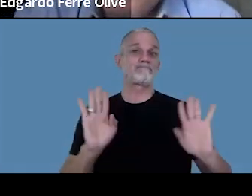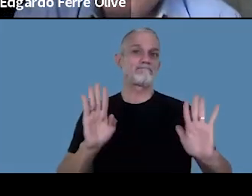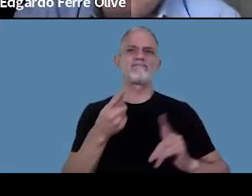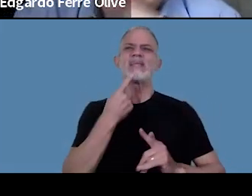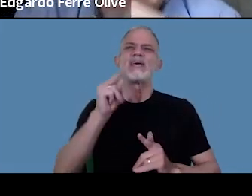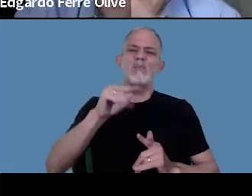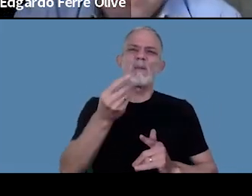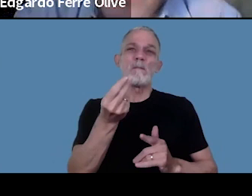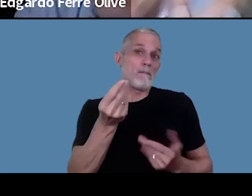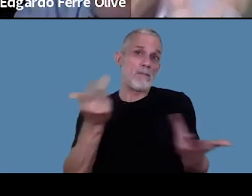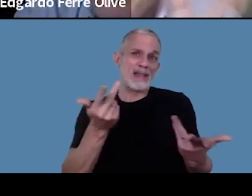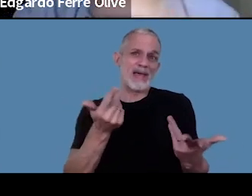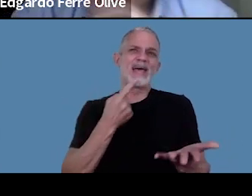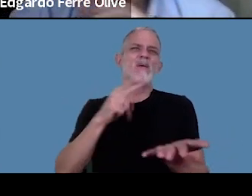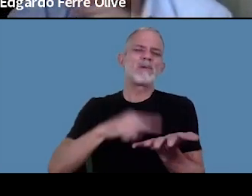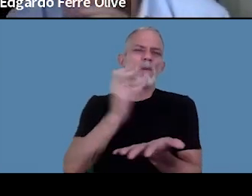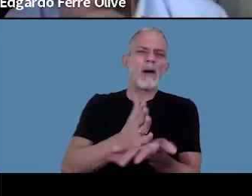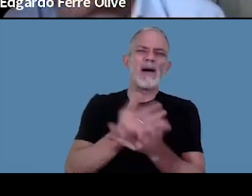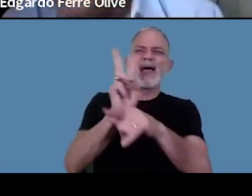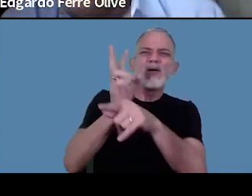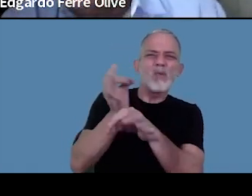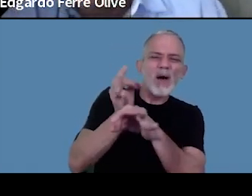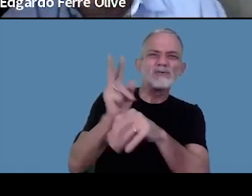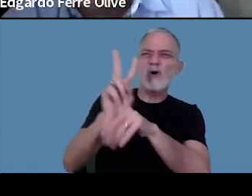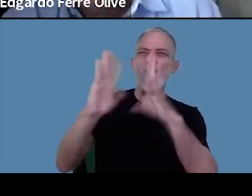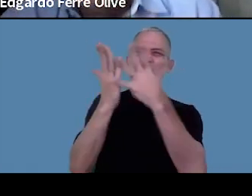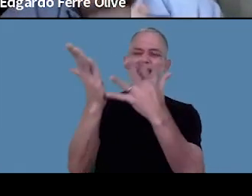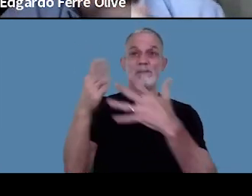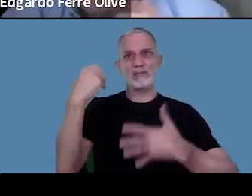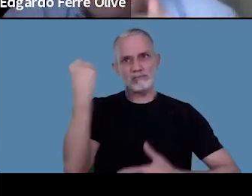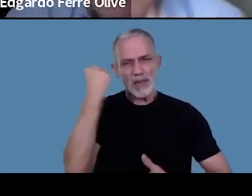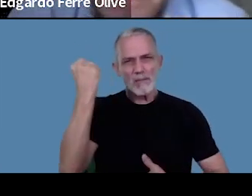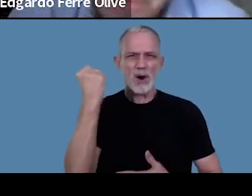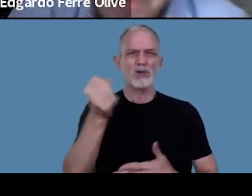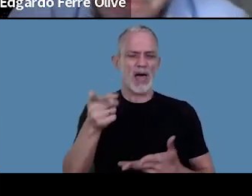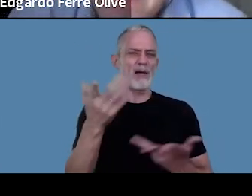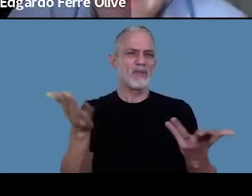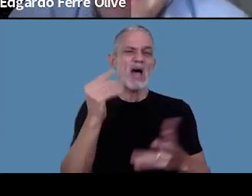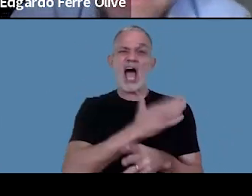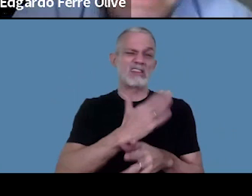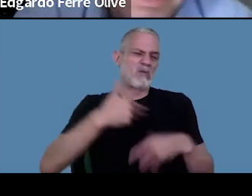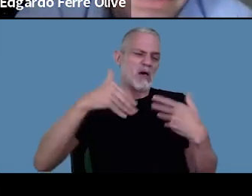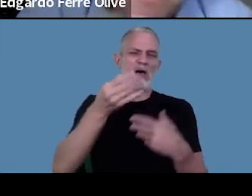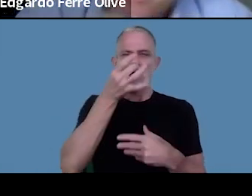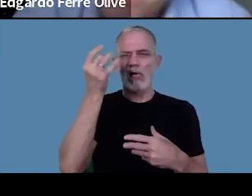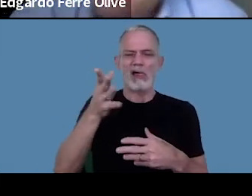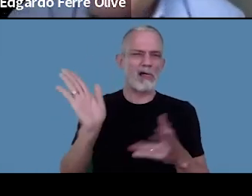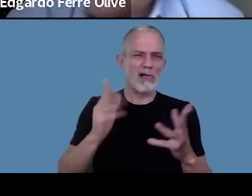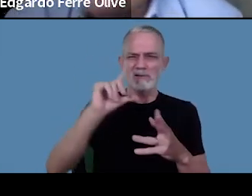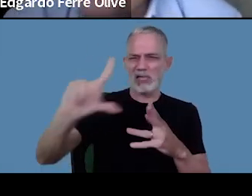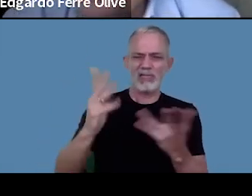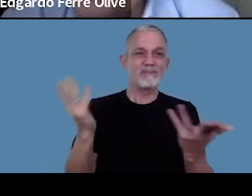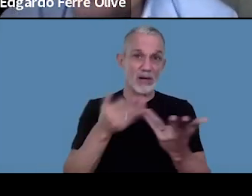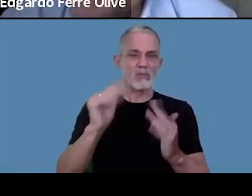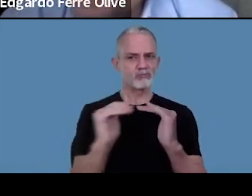relaciona todo con todo. La educación ambiental, obviamente, es un aspecto muy importante. Esto antes no se le daba la importancia que se le da ahora a nivel de grado, posgrado.